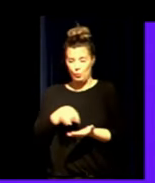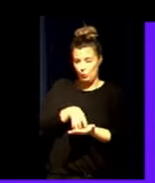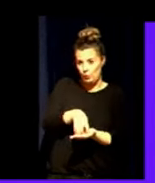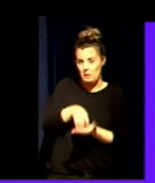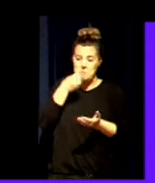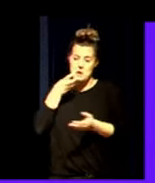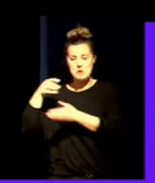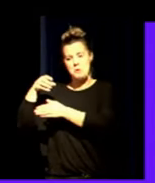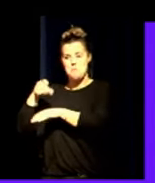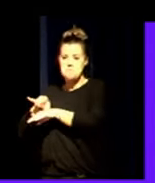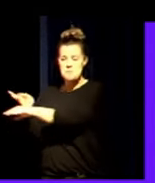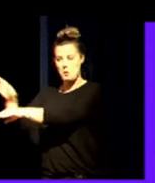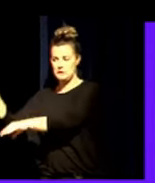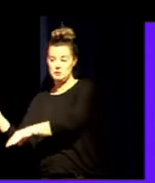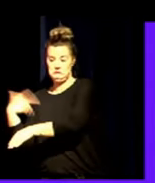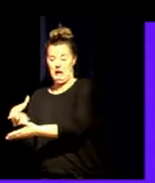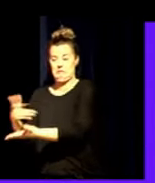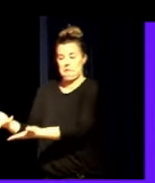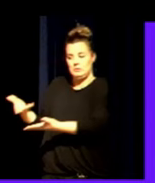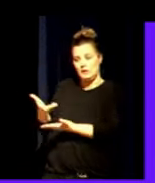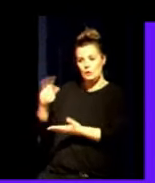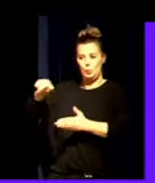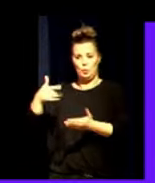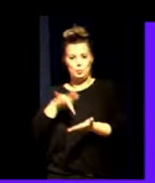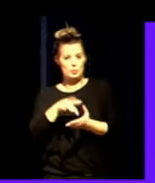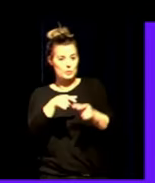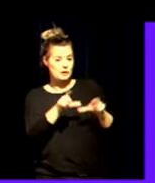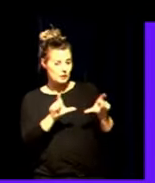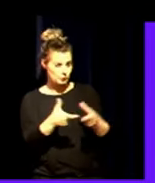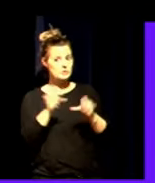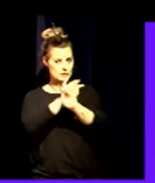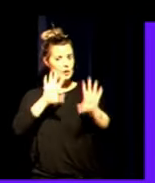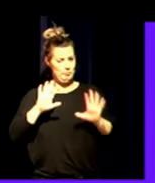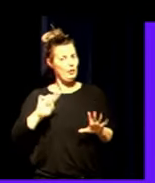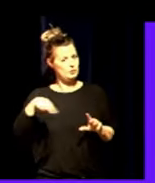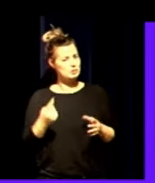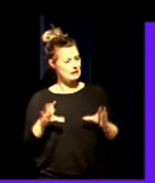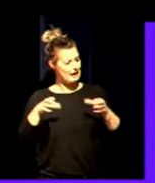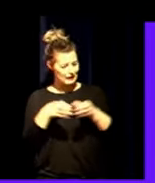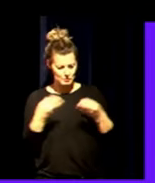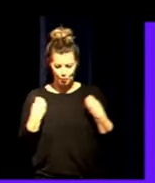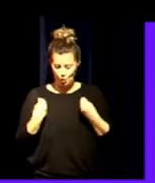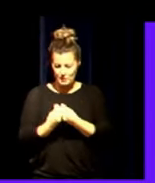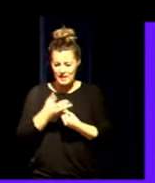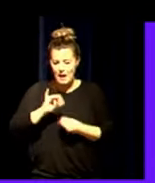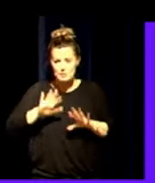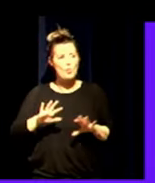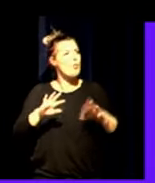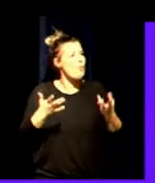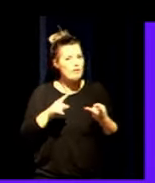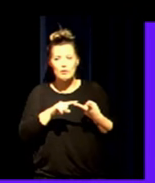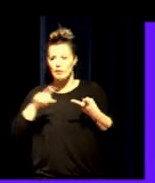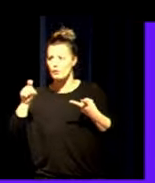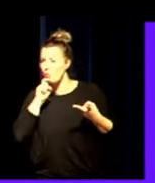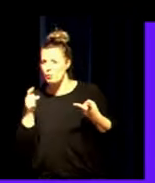orientará, ¿no? Me ayudará. Tendremos reuniones, claro, pero la pregunta es, tenemos equipo de convivencia, pero ¿cuándo y cómo? ¿En